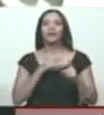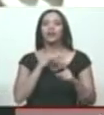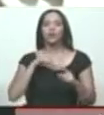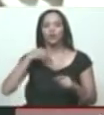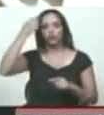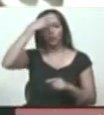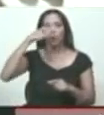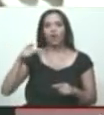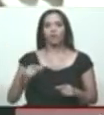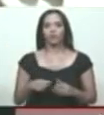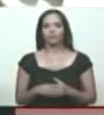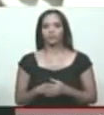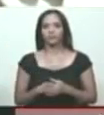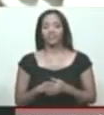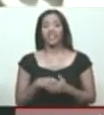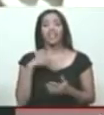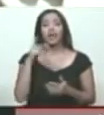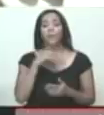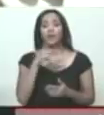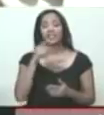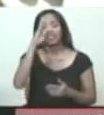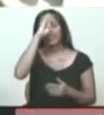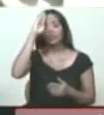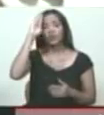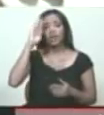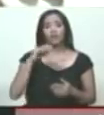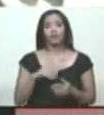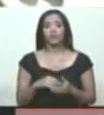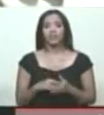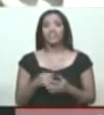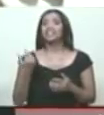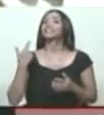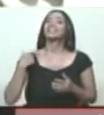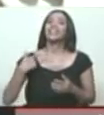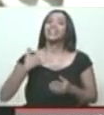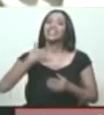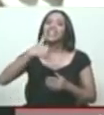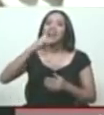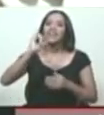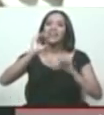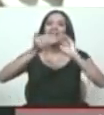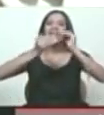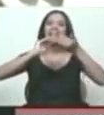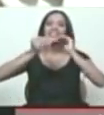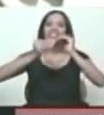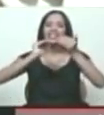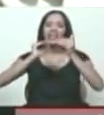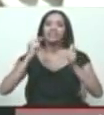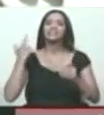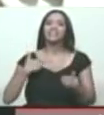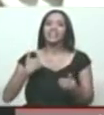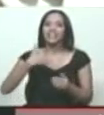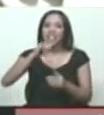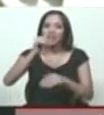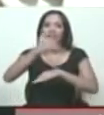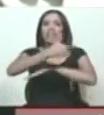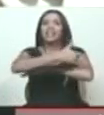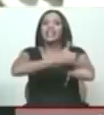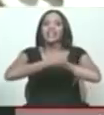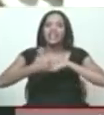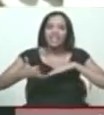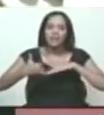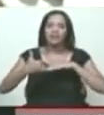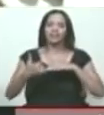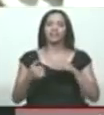pueblo. En la política, Diosdado, tiene que haber ética, tiene que haber límites éticos,